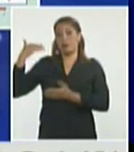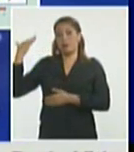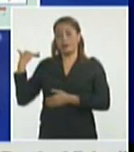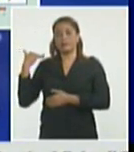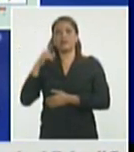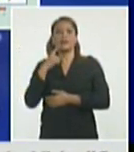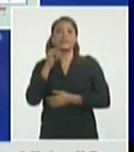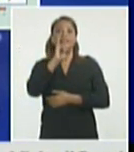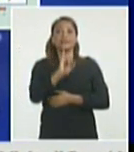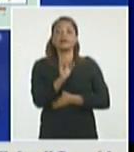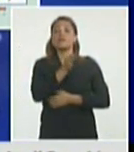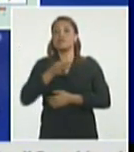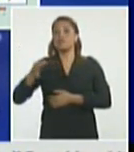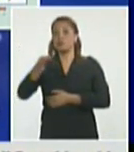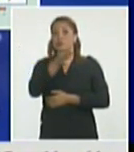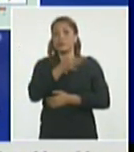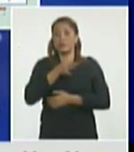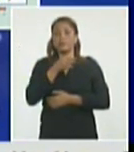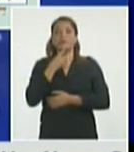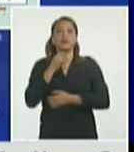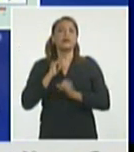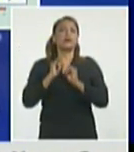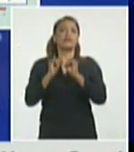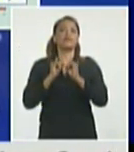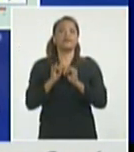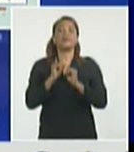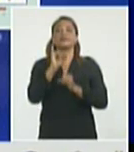6 municipios aportan el